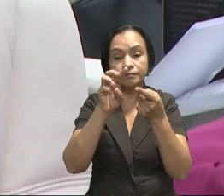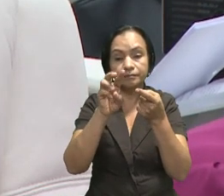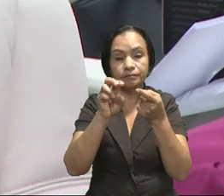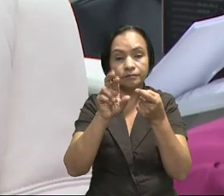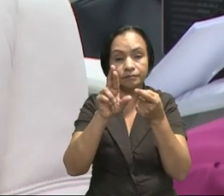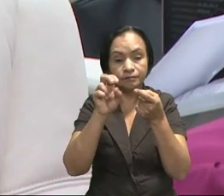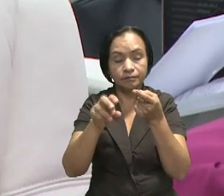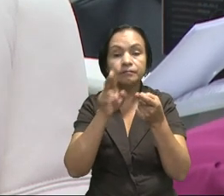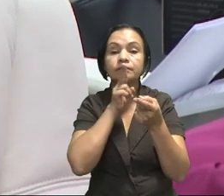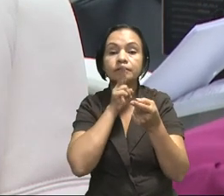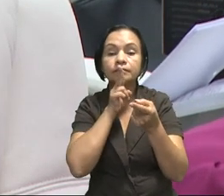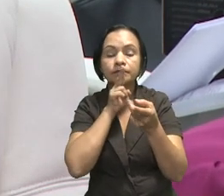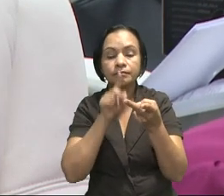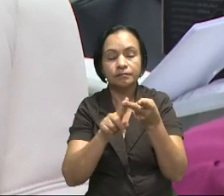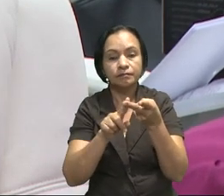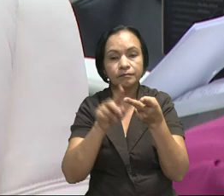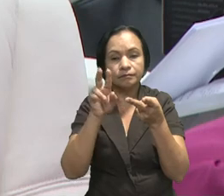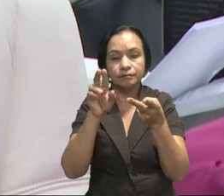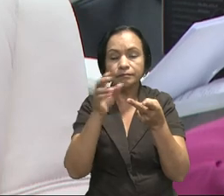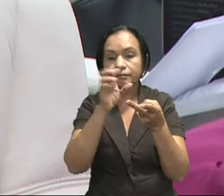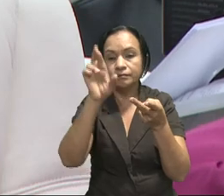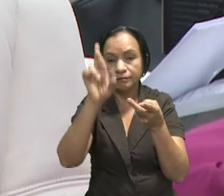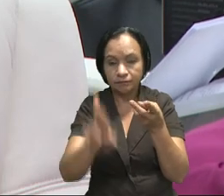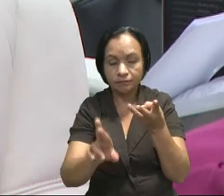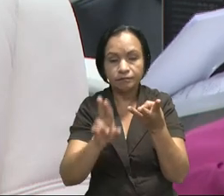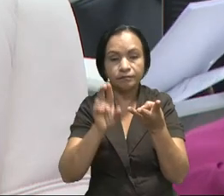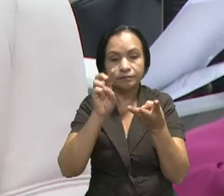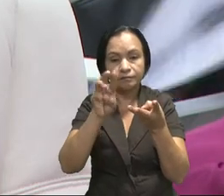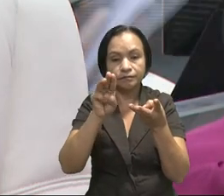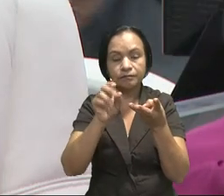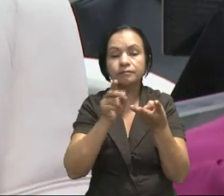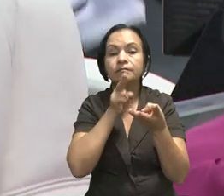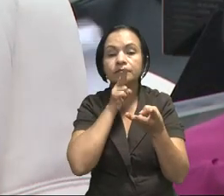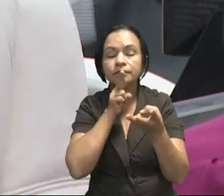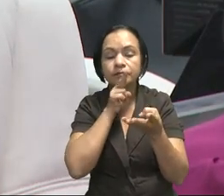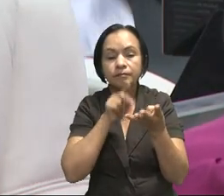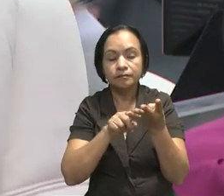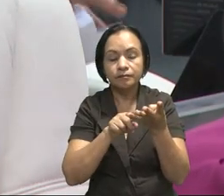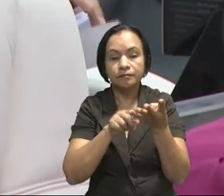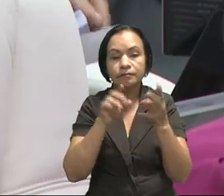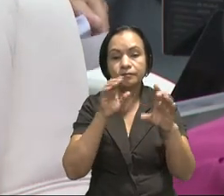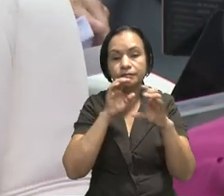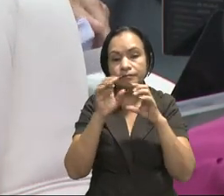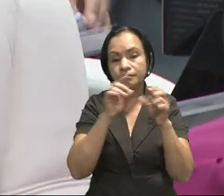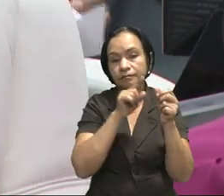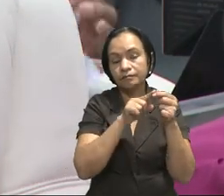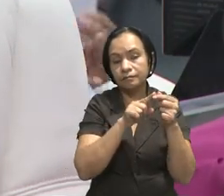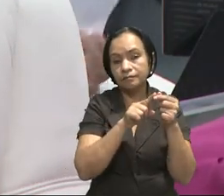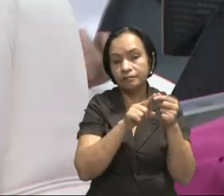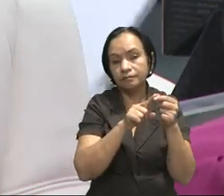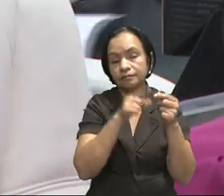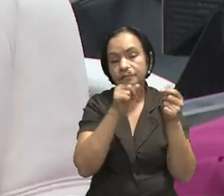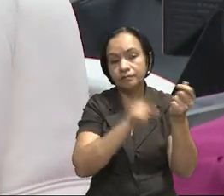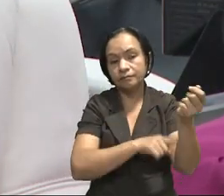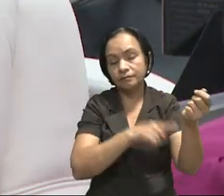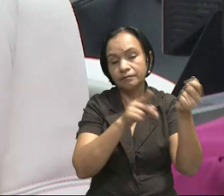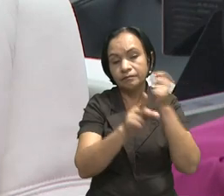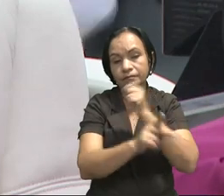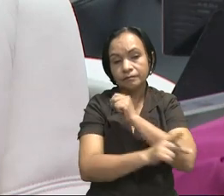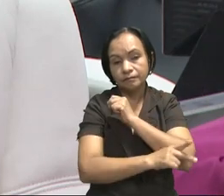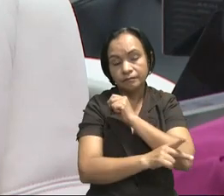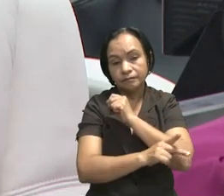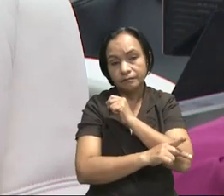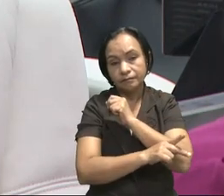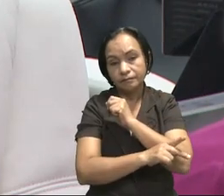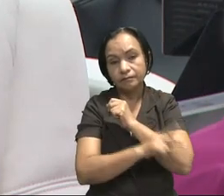y Olimpia de Honduras, Herediano de Costa Rica, Motagua de Honduras y el de Comunicaciones de la hermana